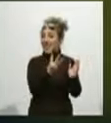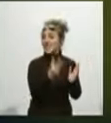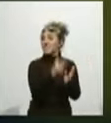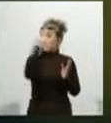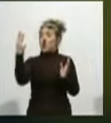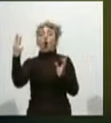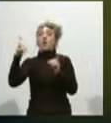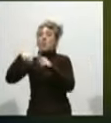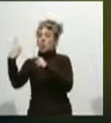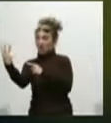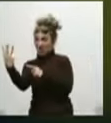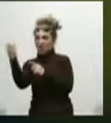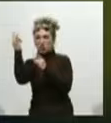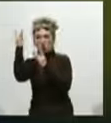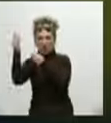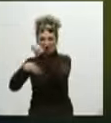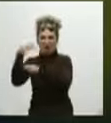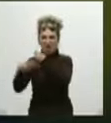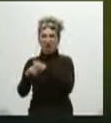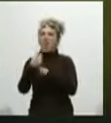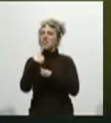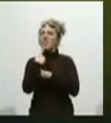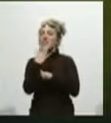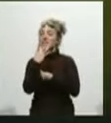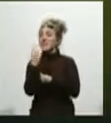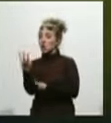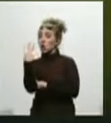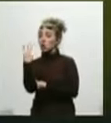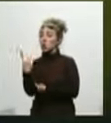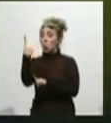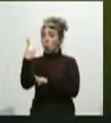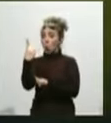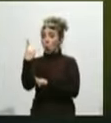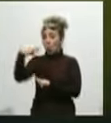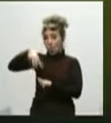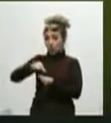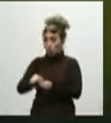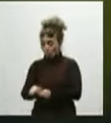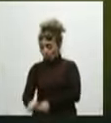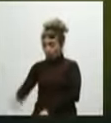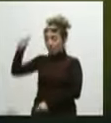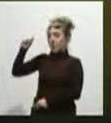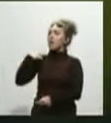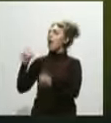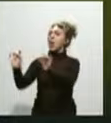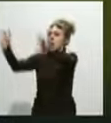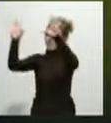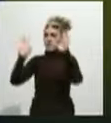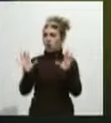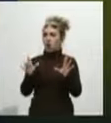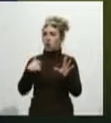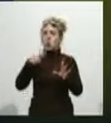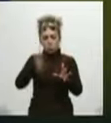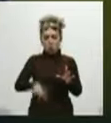país... dice que si entre los tres medían un metro de pieza, estaban libres. Pues le tocó al alemán el primero y dice, a ver, ¿usted dónde viene? Y dice, yo seré alemán